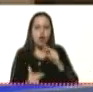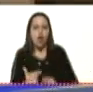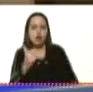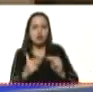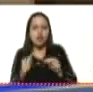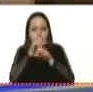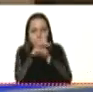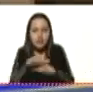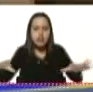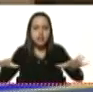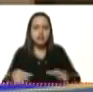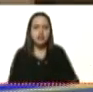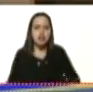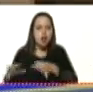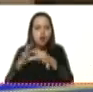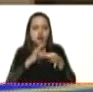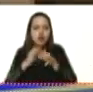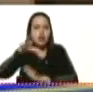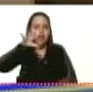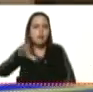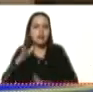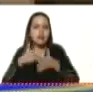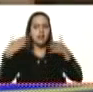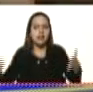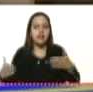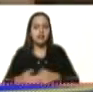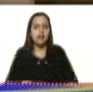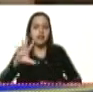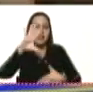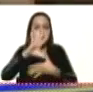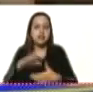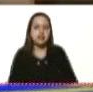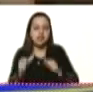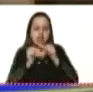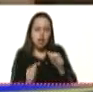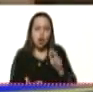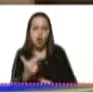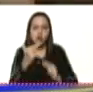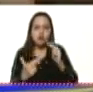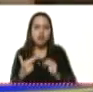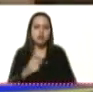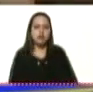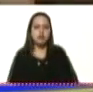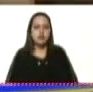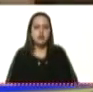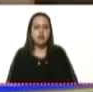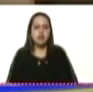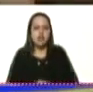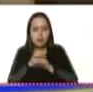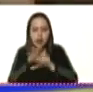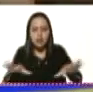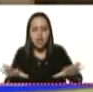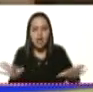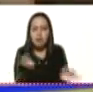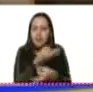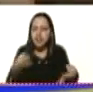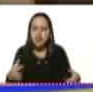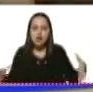construyendo y expandiendo la unión de la patria grande americana, seguir construyendo y expandiendo la perfecta